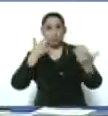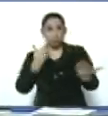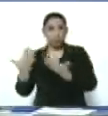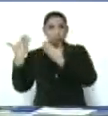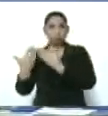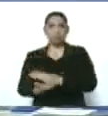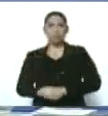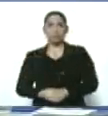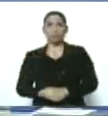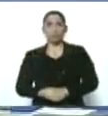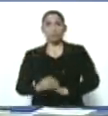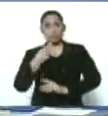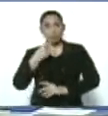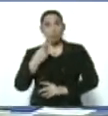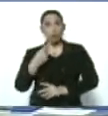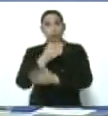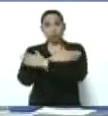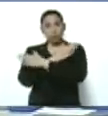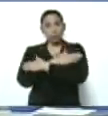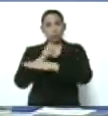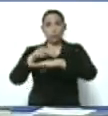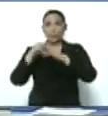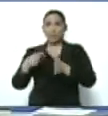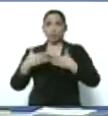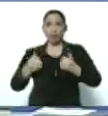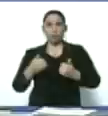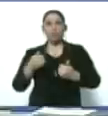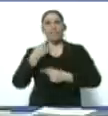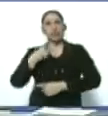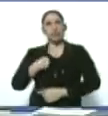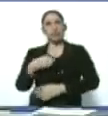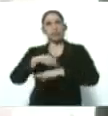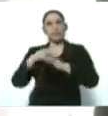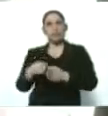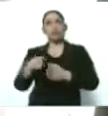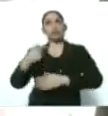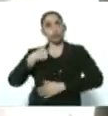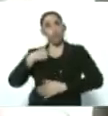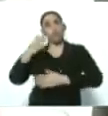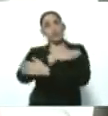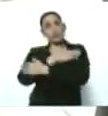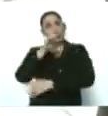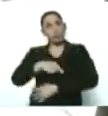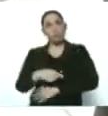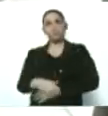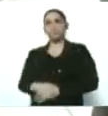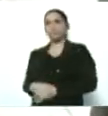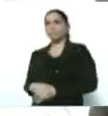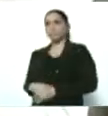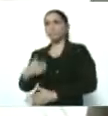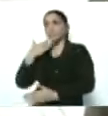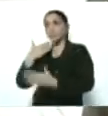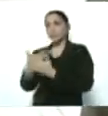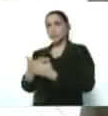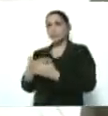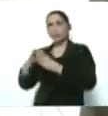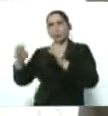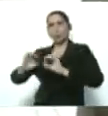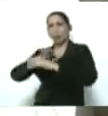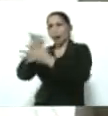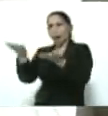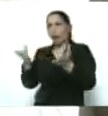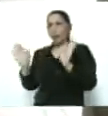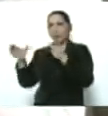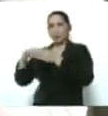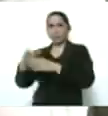general de la Organización Mundial de la Salud. ¿Qué nos dice Carlos Alvarado? Te felicito también. Gracias, presidente. Bueno, esa felicitación es para todo el equipo,